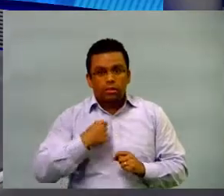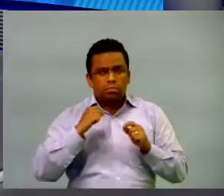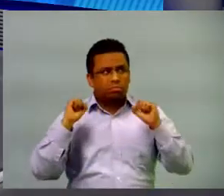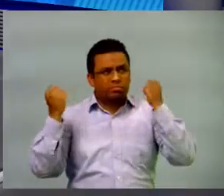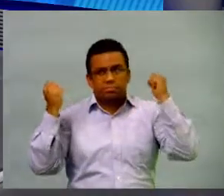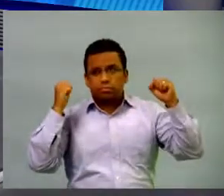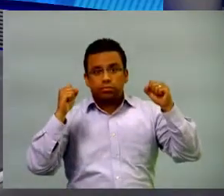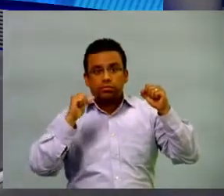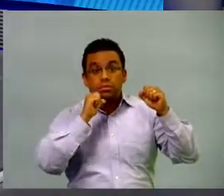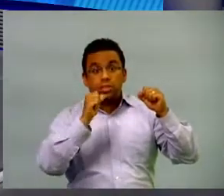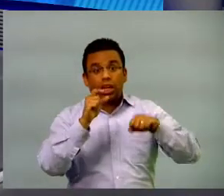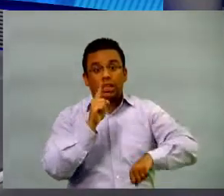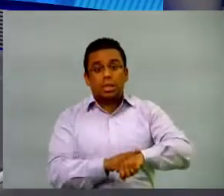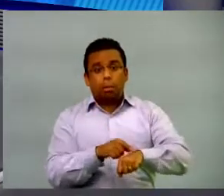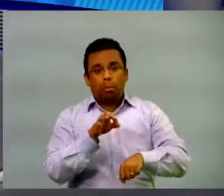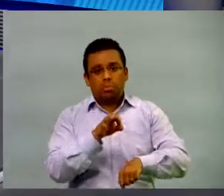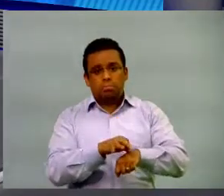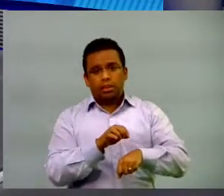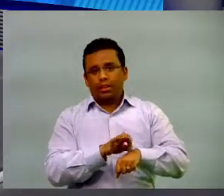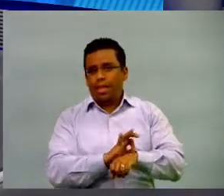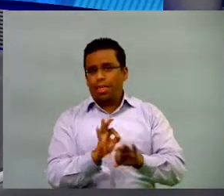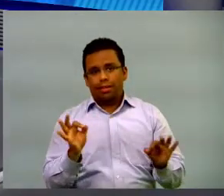disponible. Y